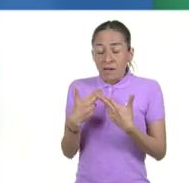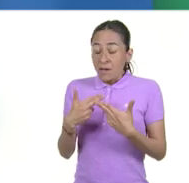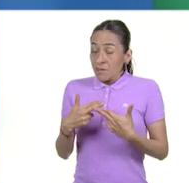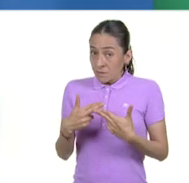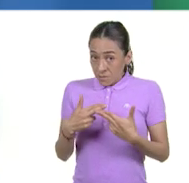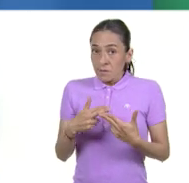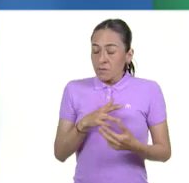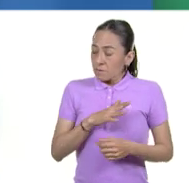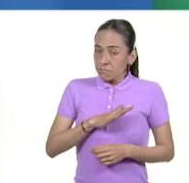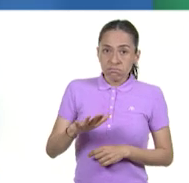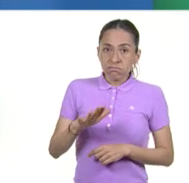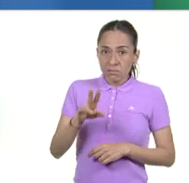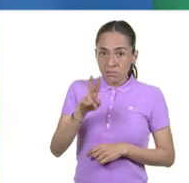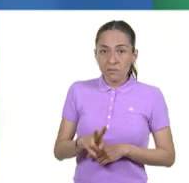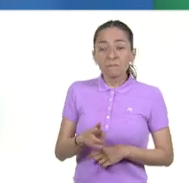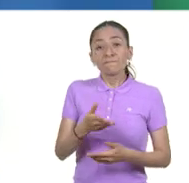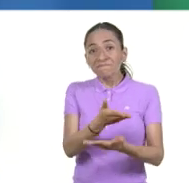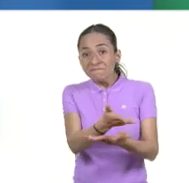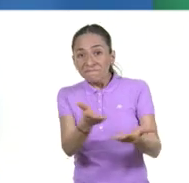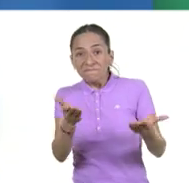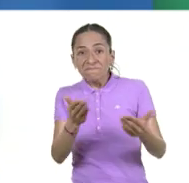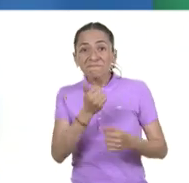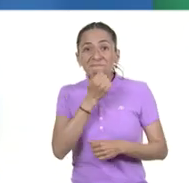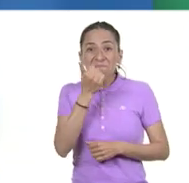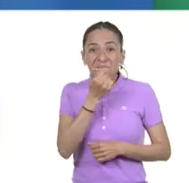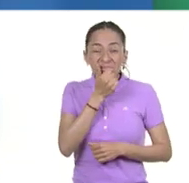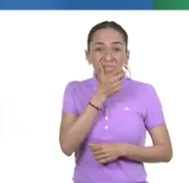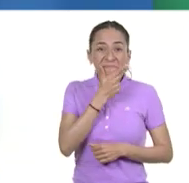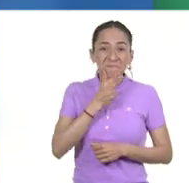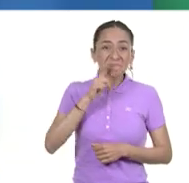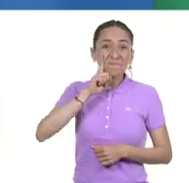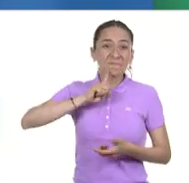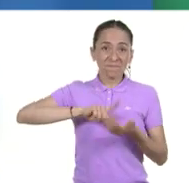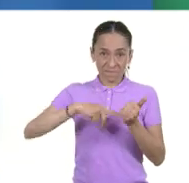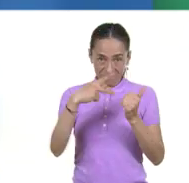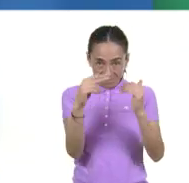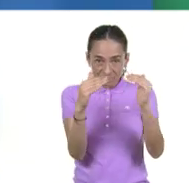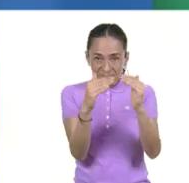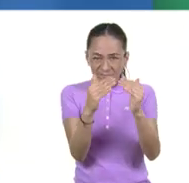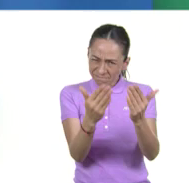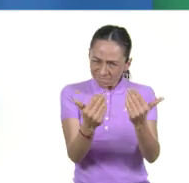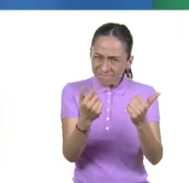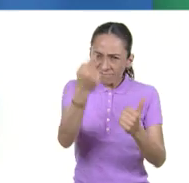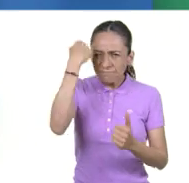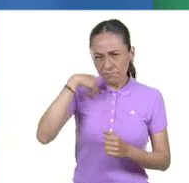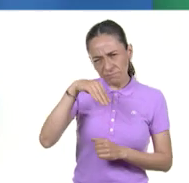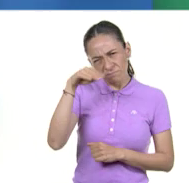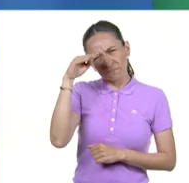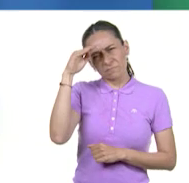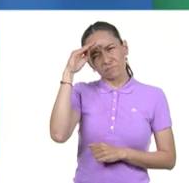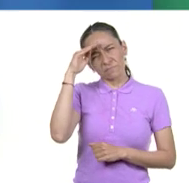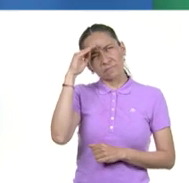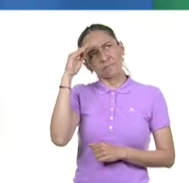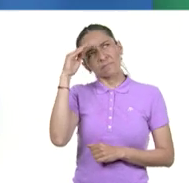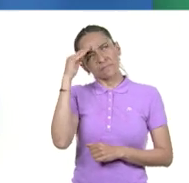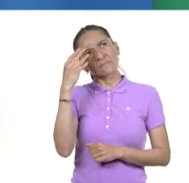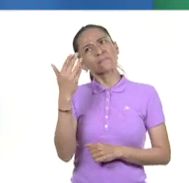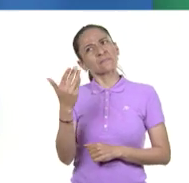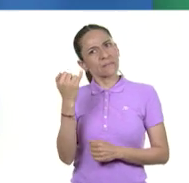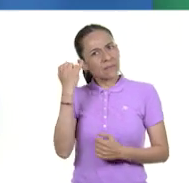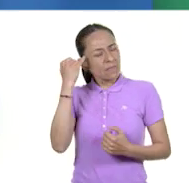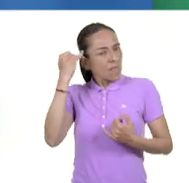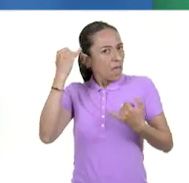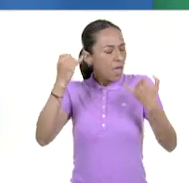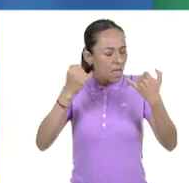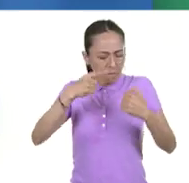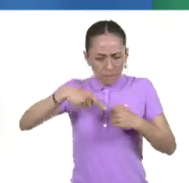verdad. E invitamos a los alumnos y las alumnas que están en casa a que reflexionen sobre estas interesantes ideas y